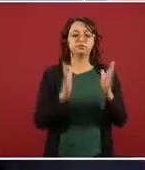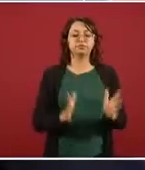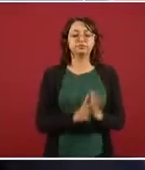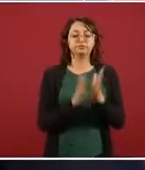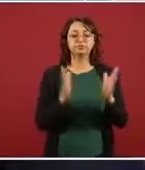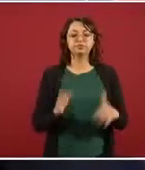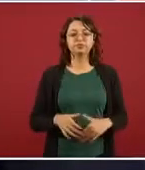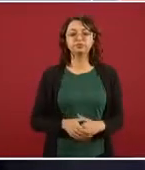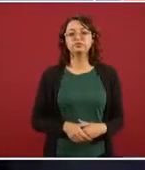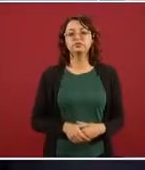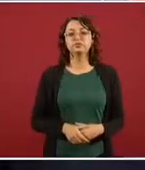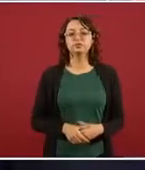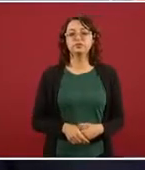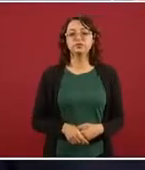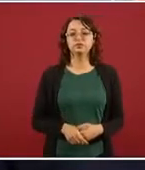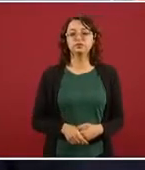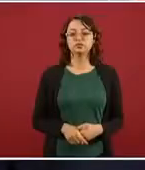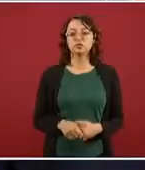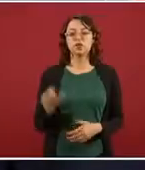de